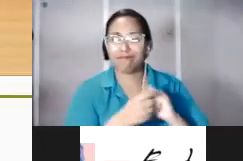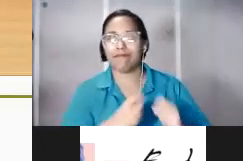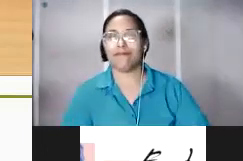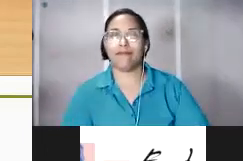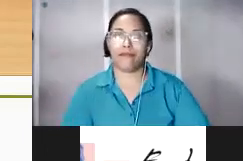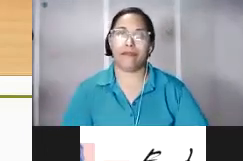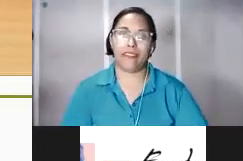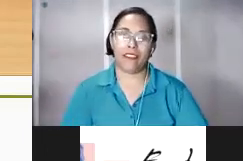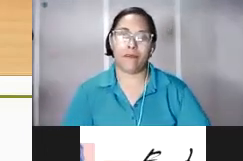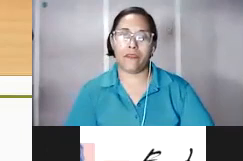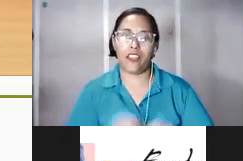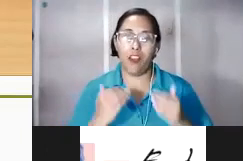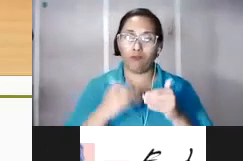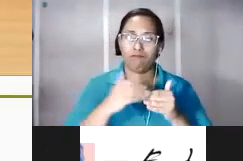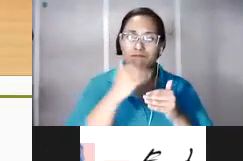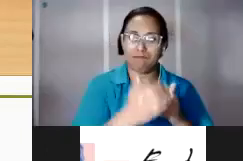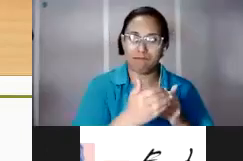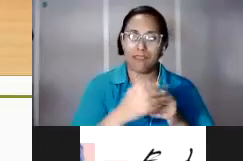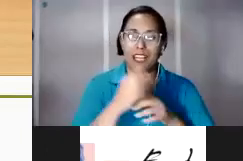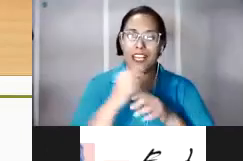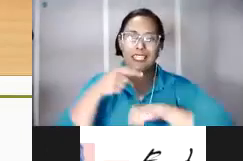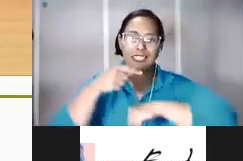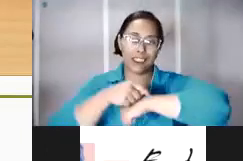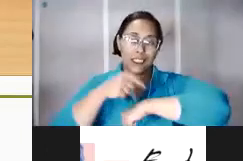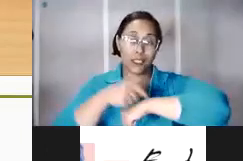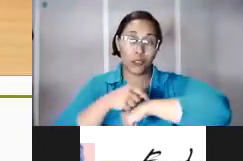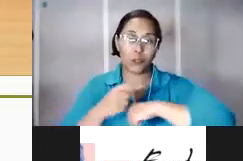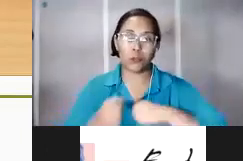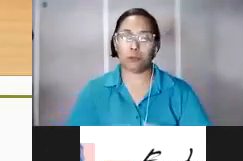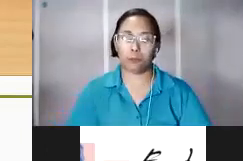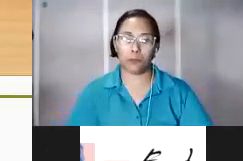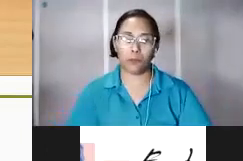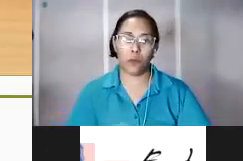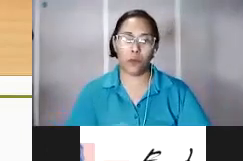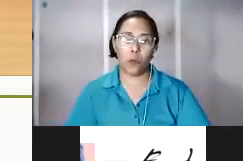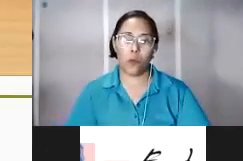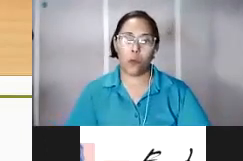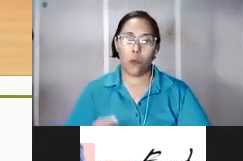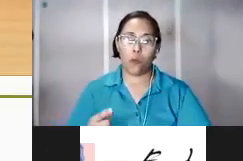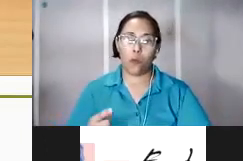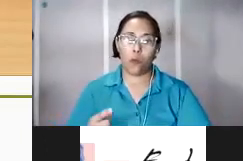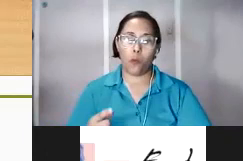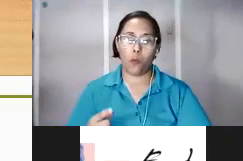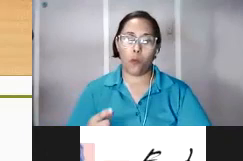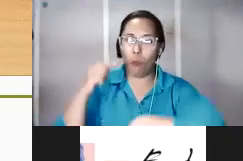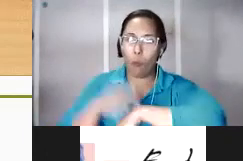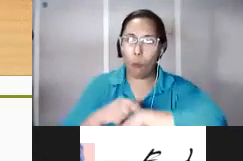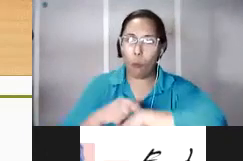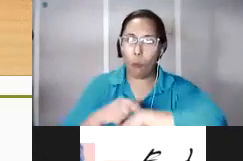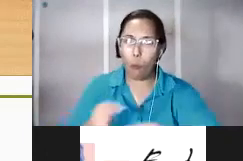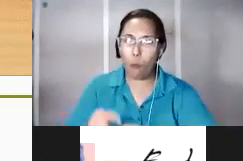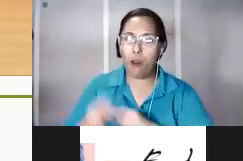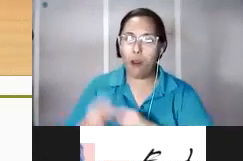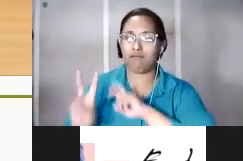al adelanto de la época, siquiera como una remembranza de la clásica